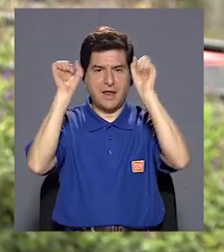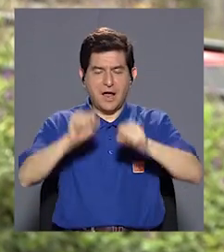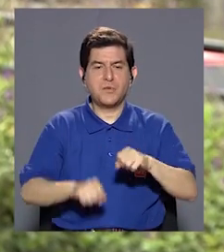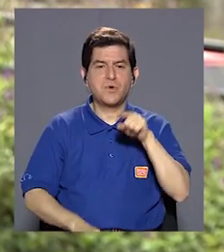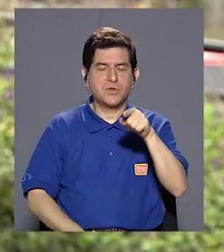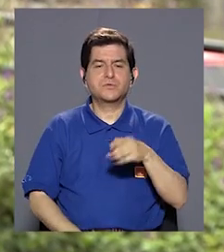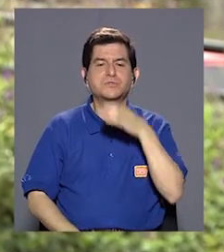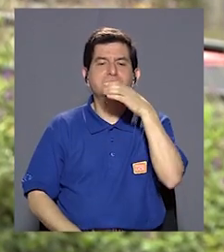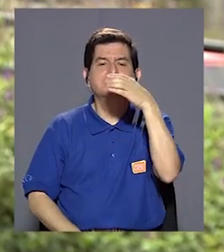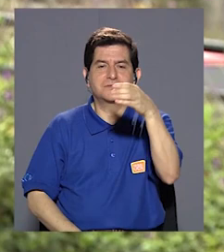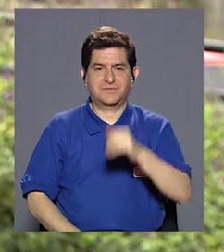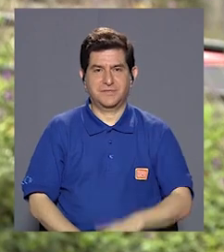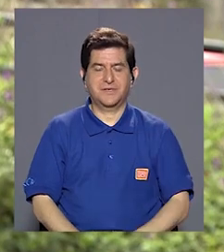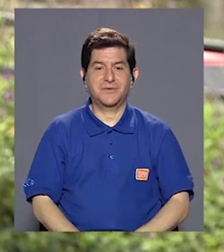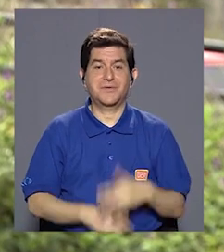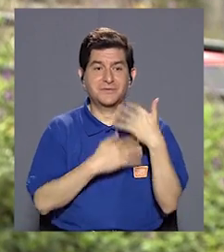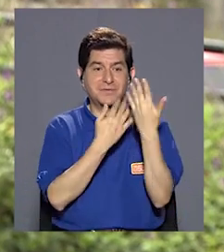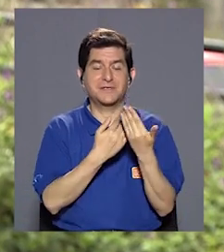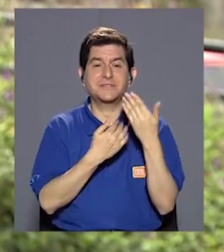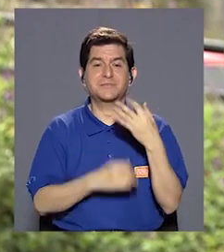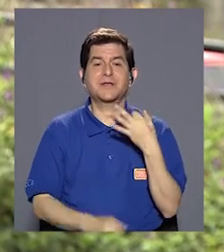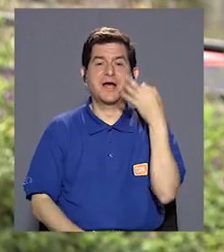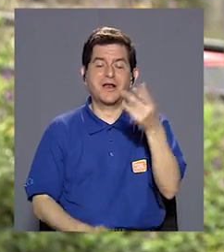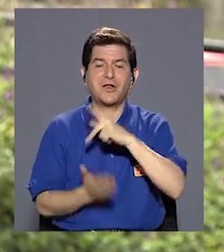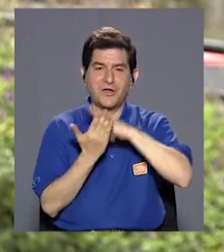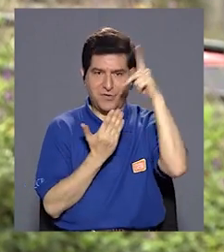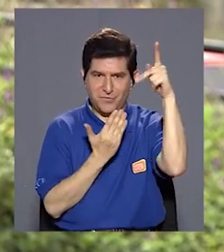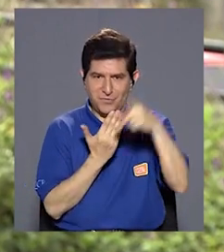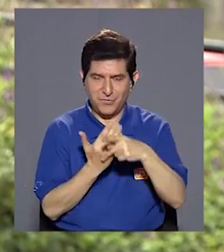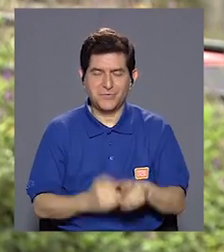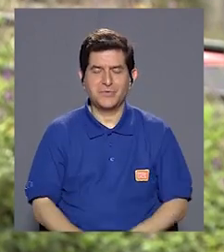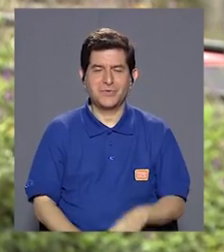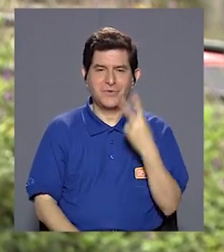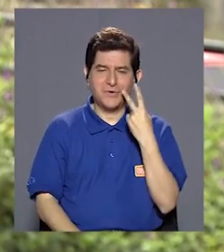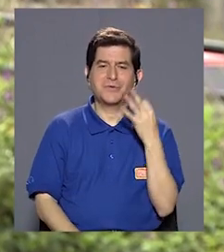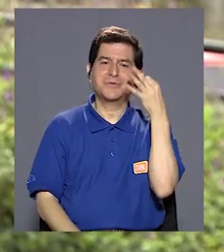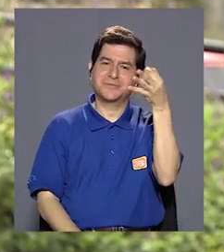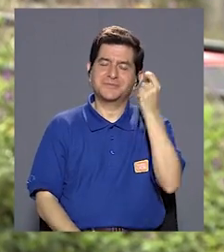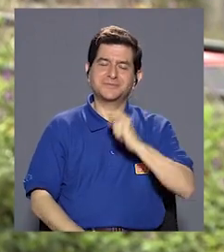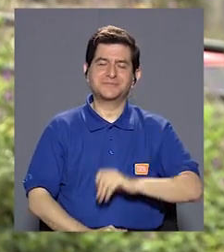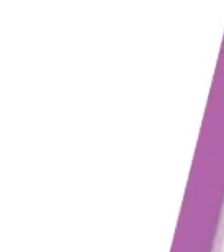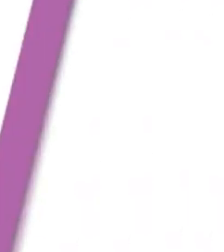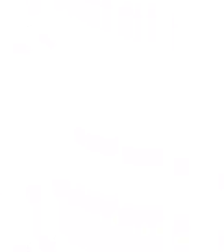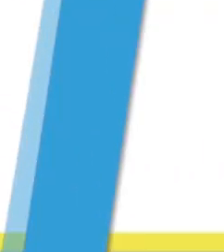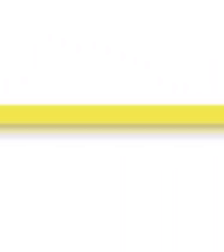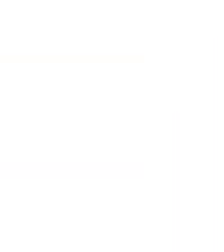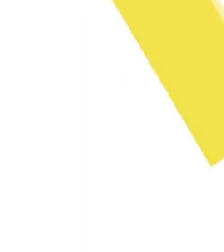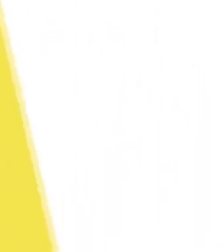darnos sus sugerencias. Les esperamos en nuestra próxima edición. Hasta pronto.